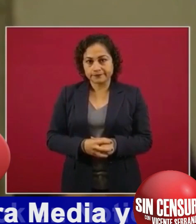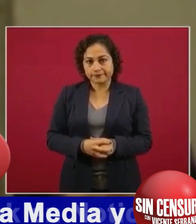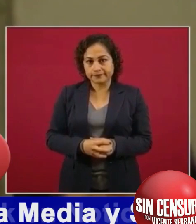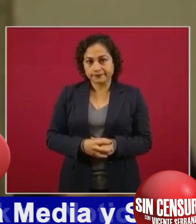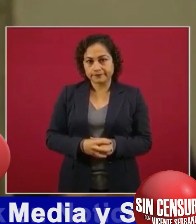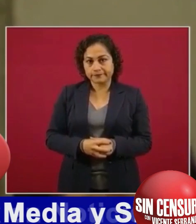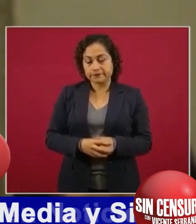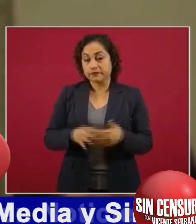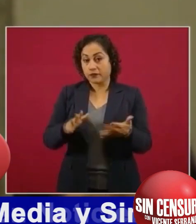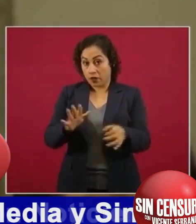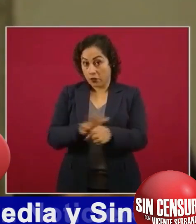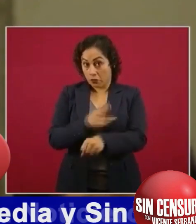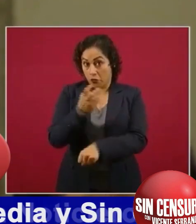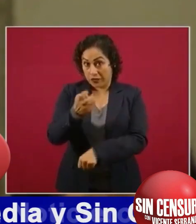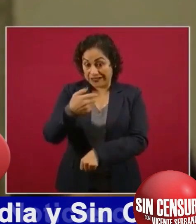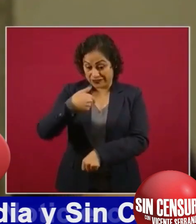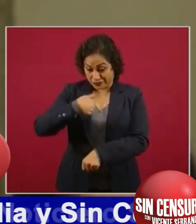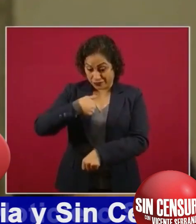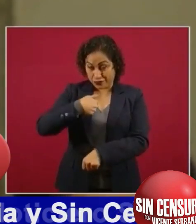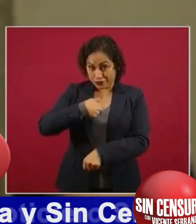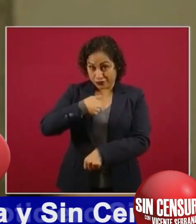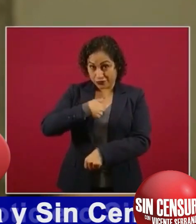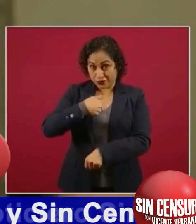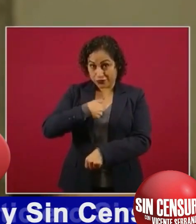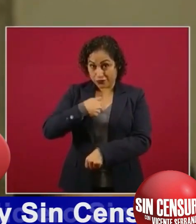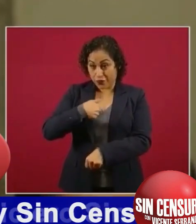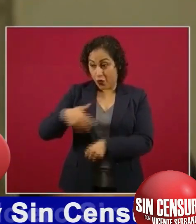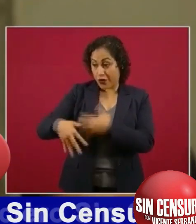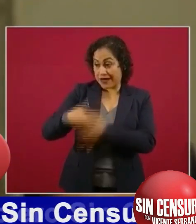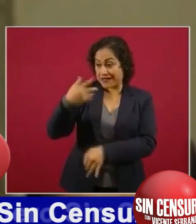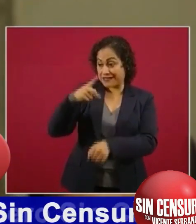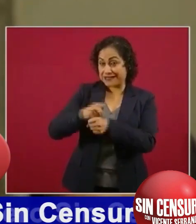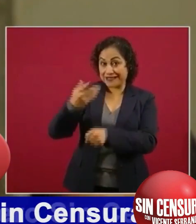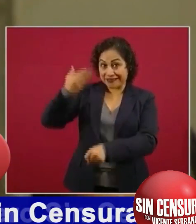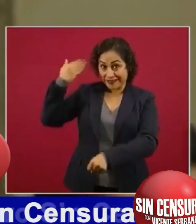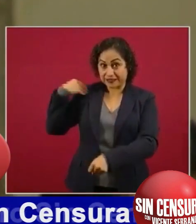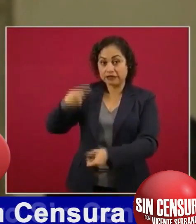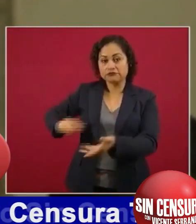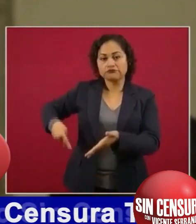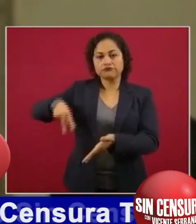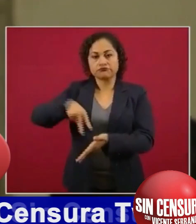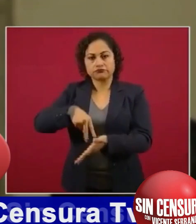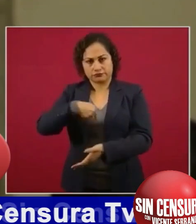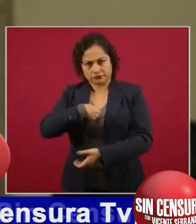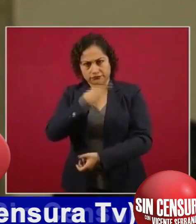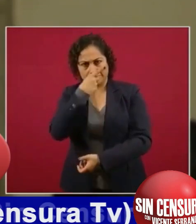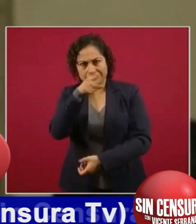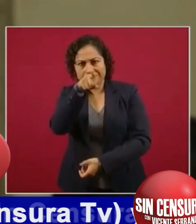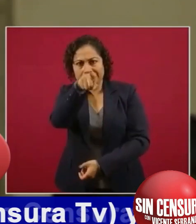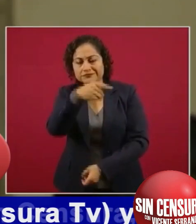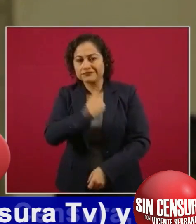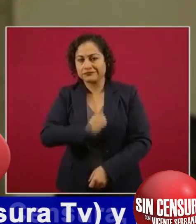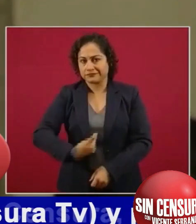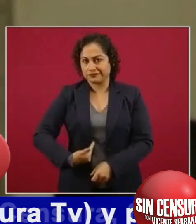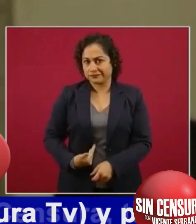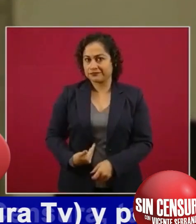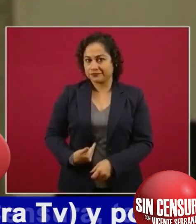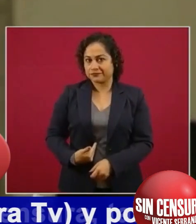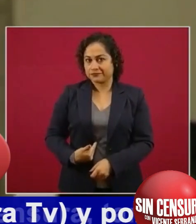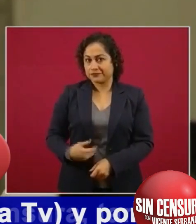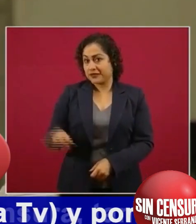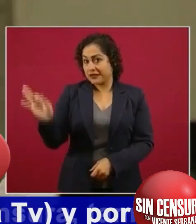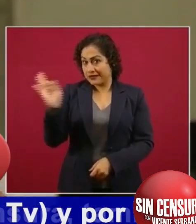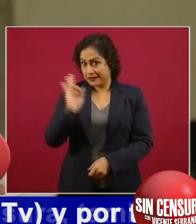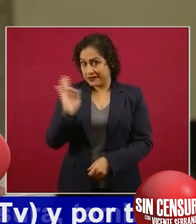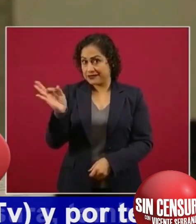Precisamente por eso hace 15 días yo le dije a usted, señor presidente, que quizás esto